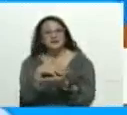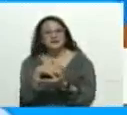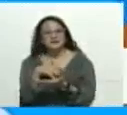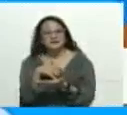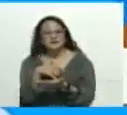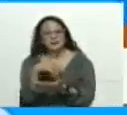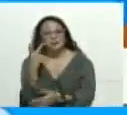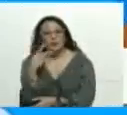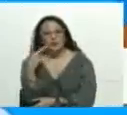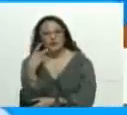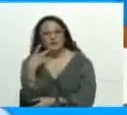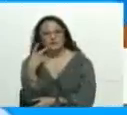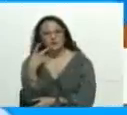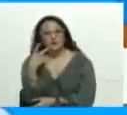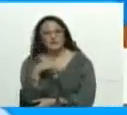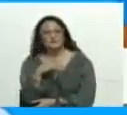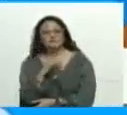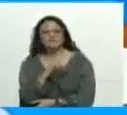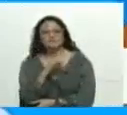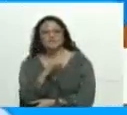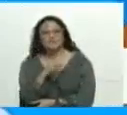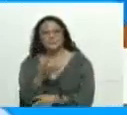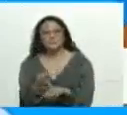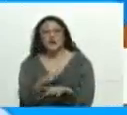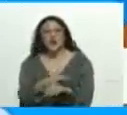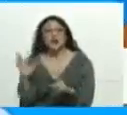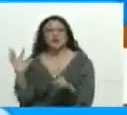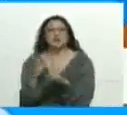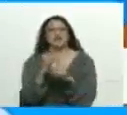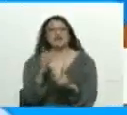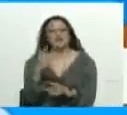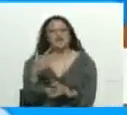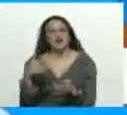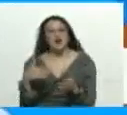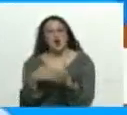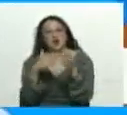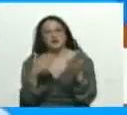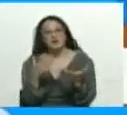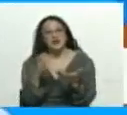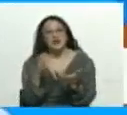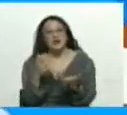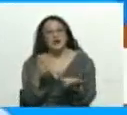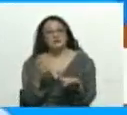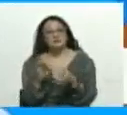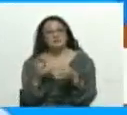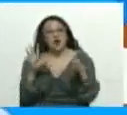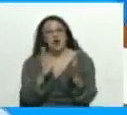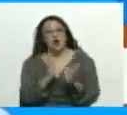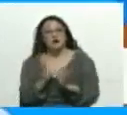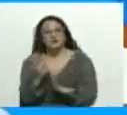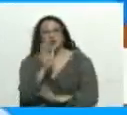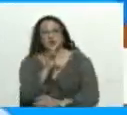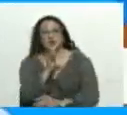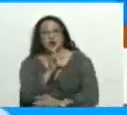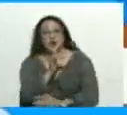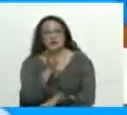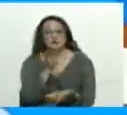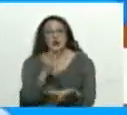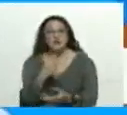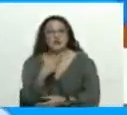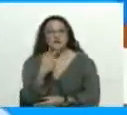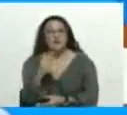políticas nos duele más que la agresión del imperio nuestra desorganización nuestra incapacidad de convertirnos en